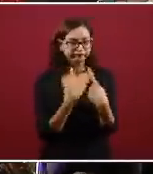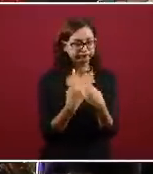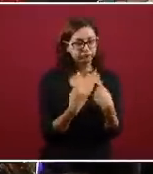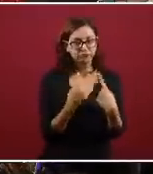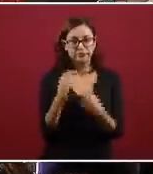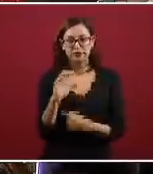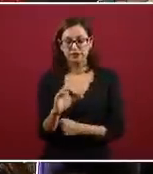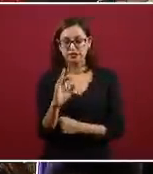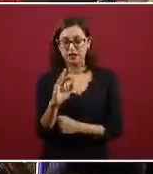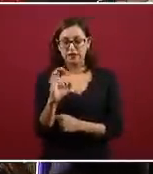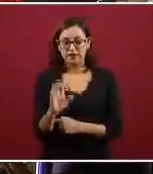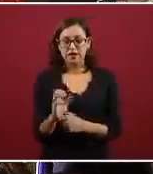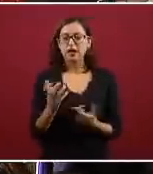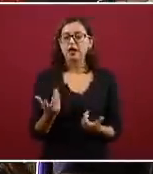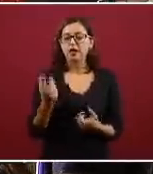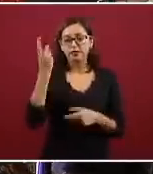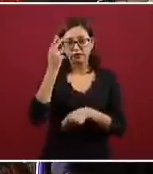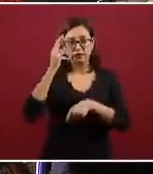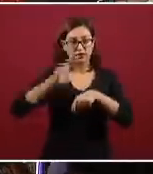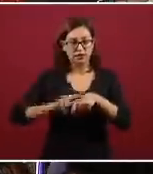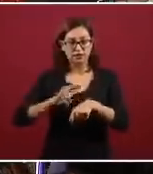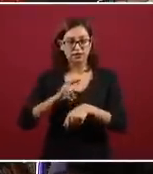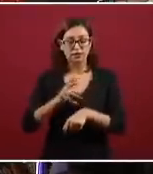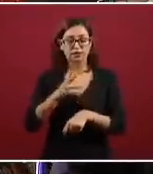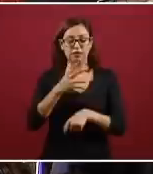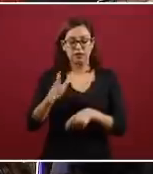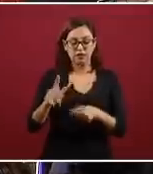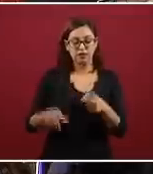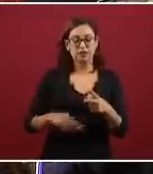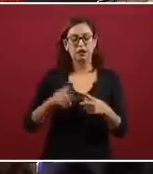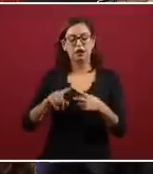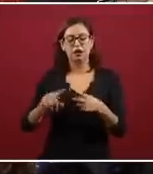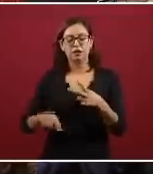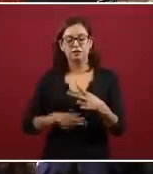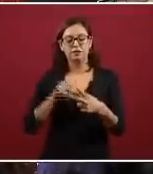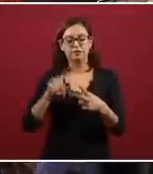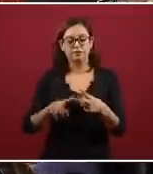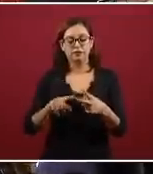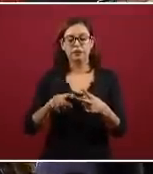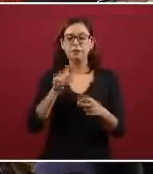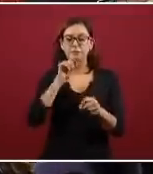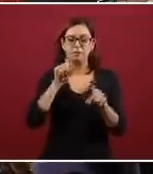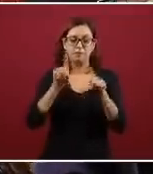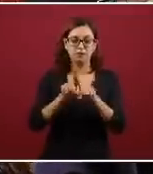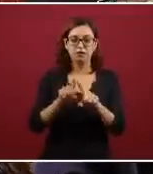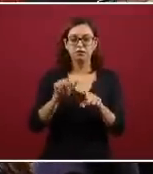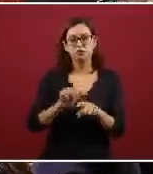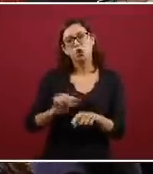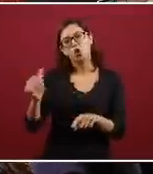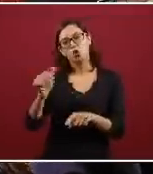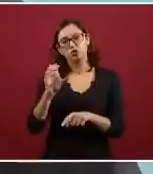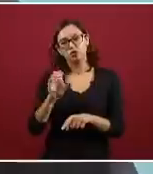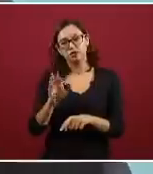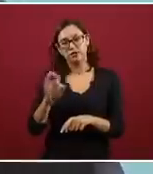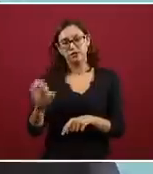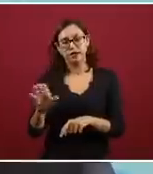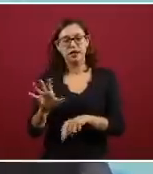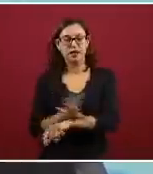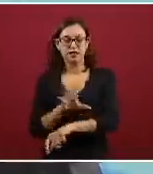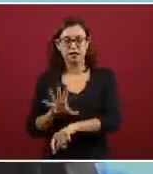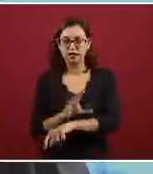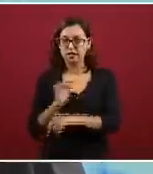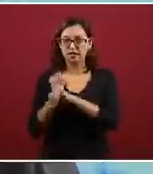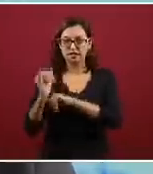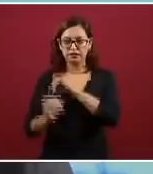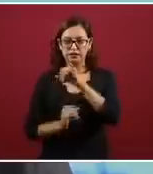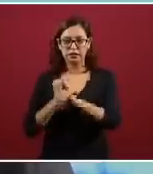CFE participaron su director general, Manuel Bartlett, el director de filiales CF Energía y CF Internacional,